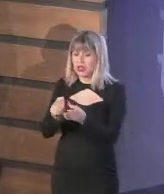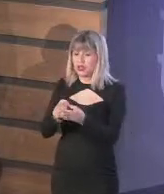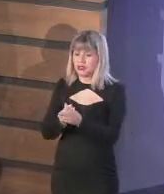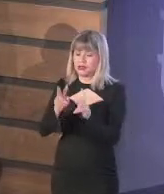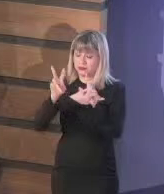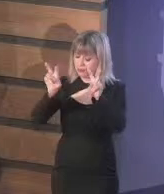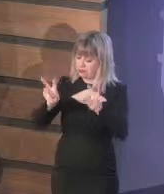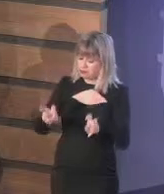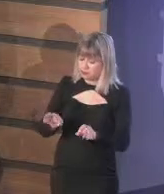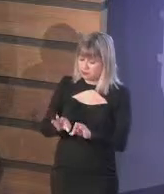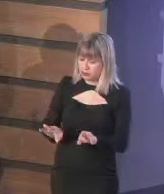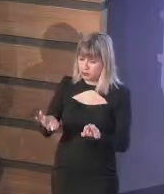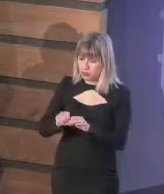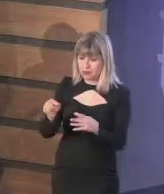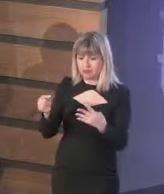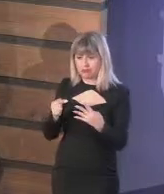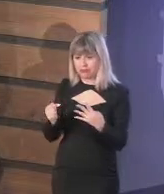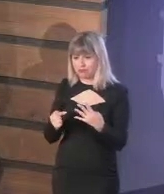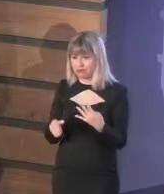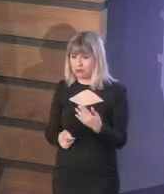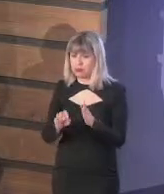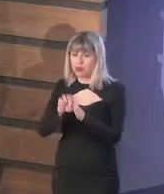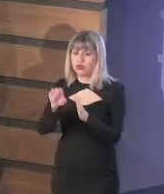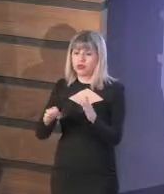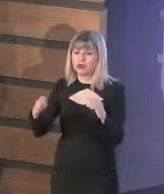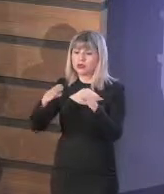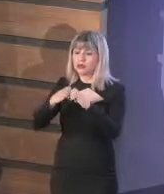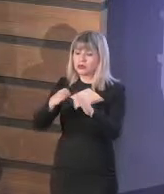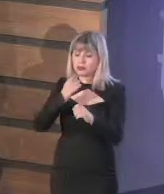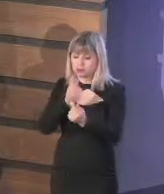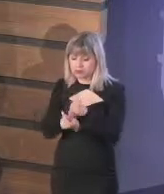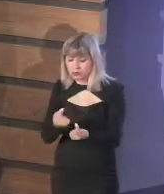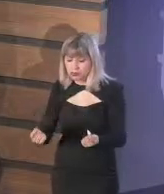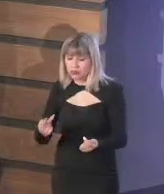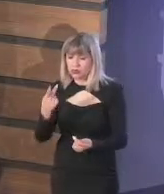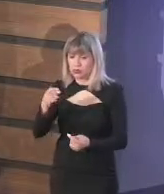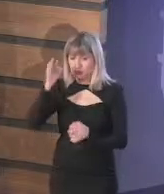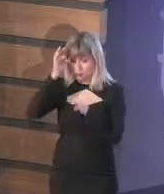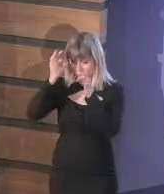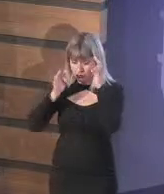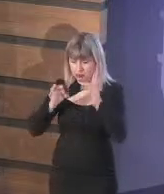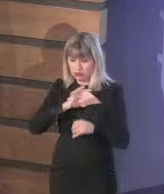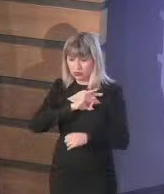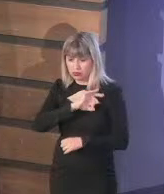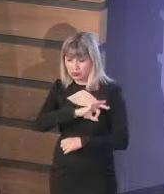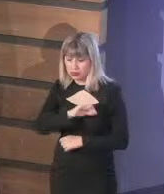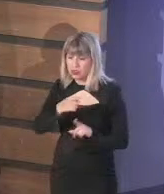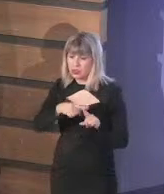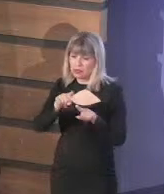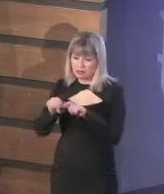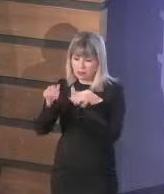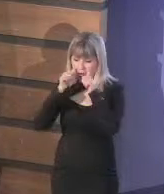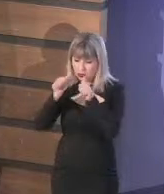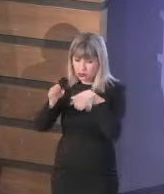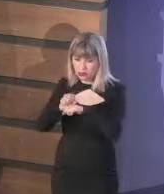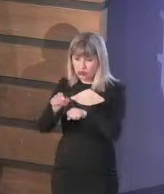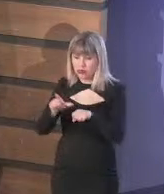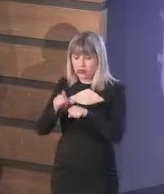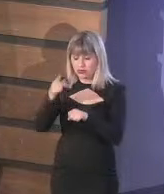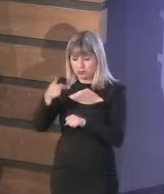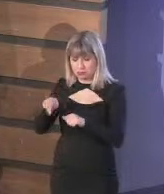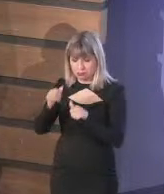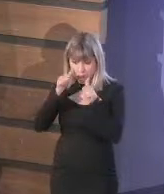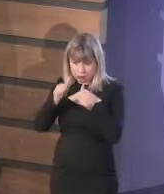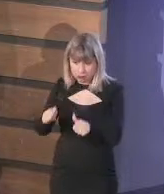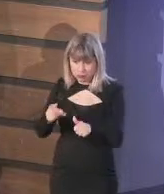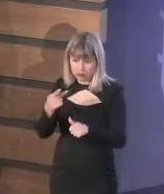abordan temas cruciales como urgencias pediátricas, electrocardiografía y gestión de procesos asistenciales. Esa trayectoria